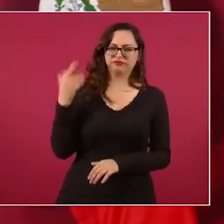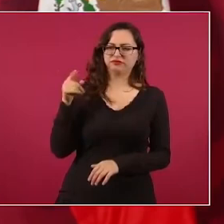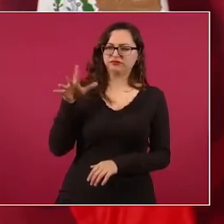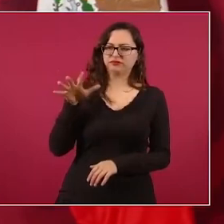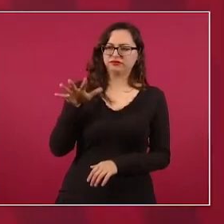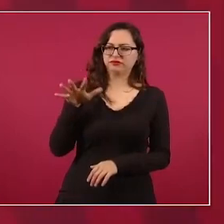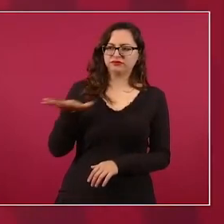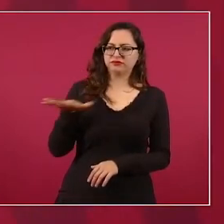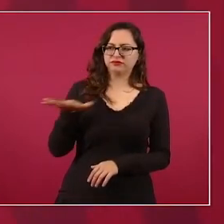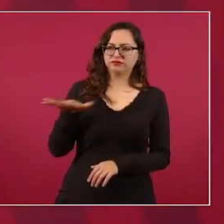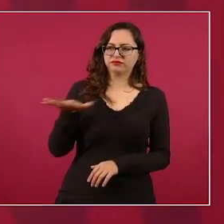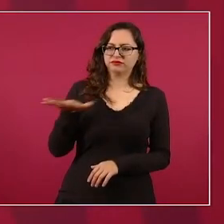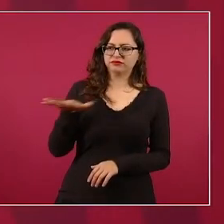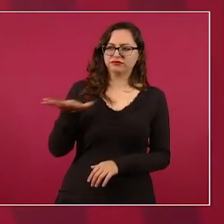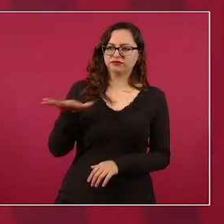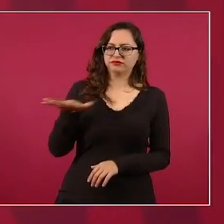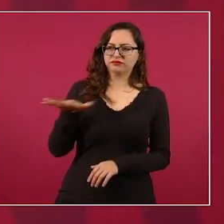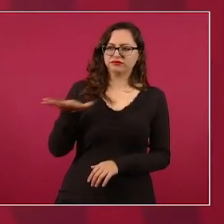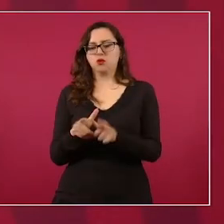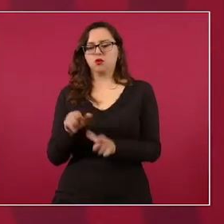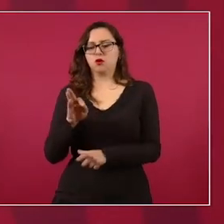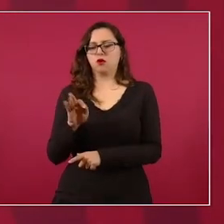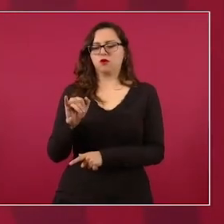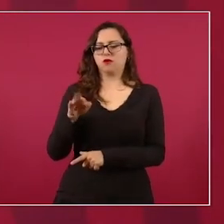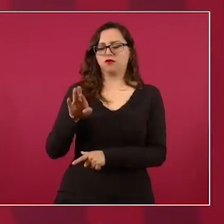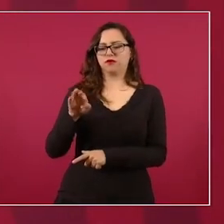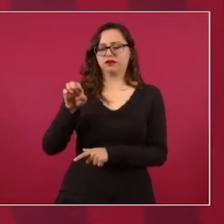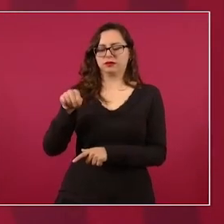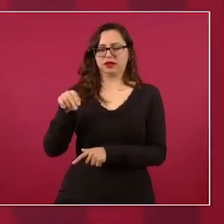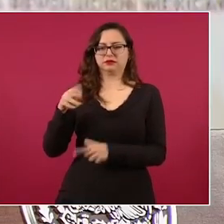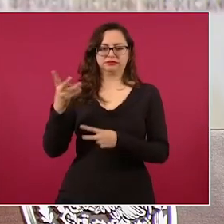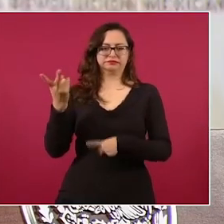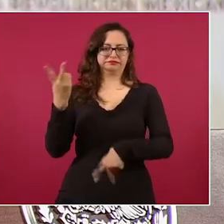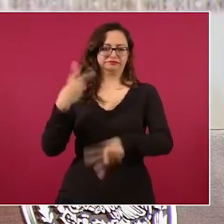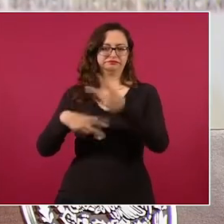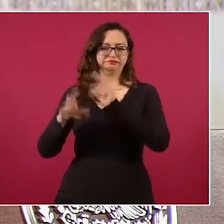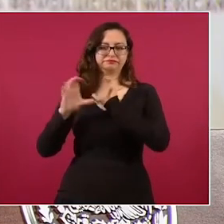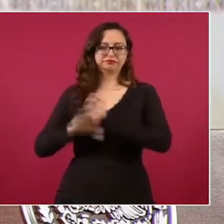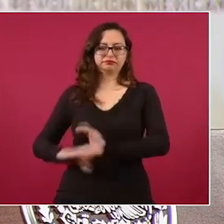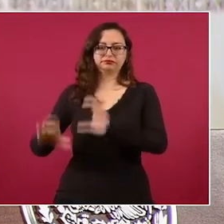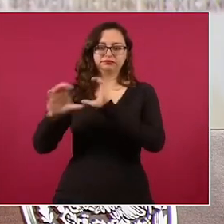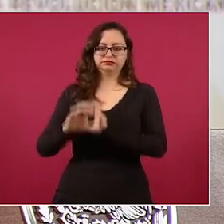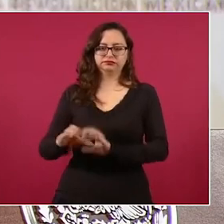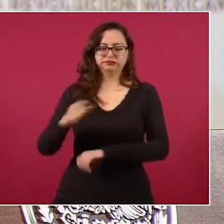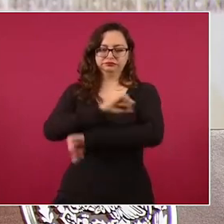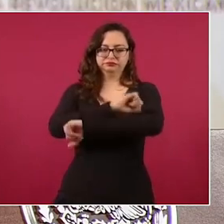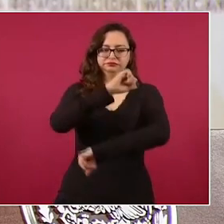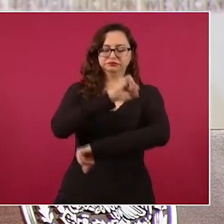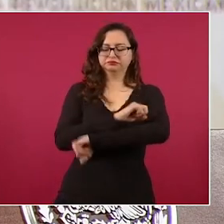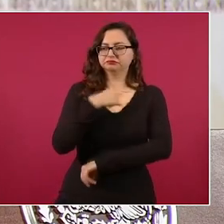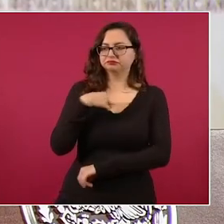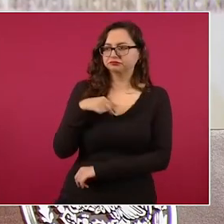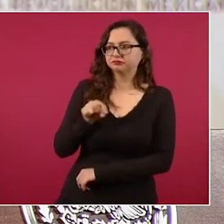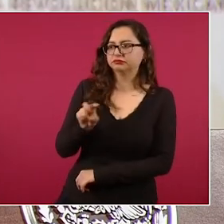yo veía por la ventana y eran ríos de gente,